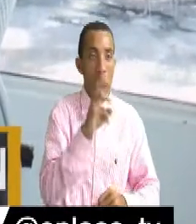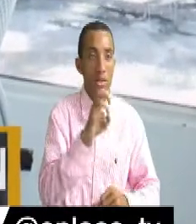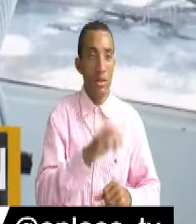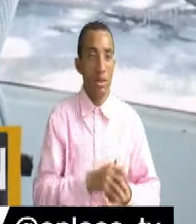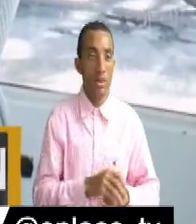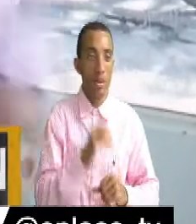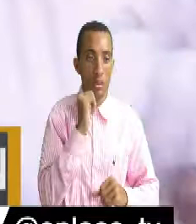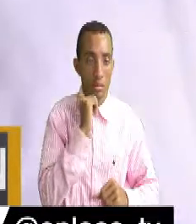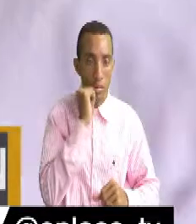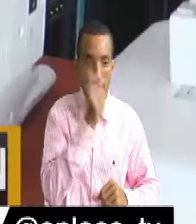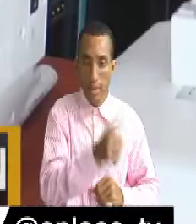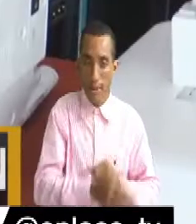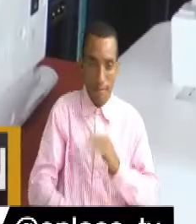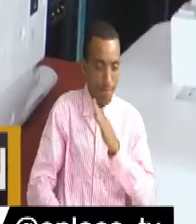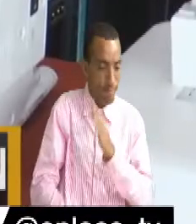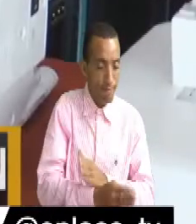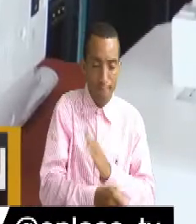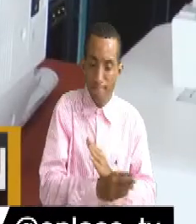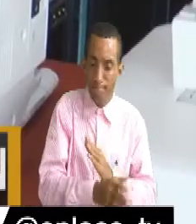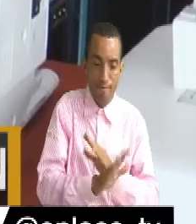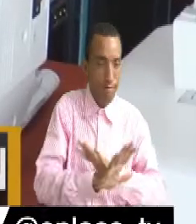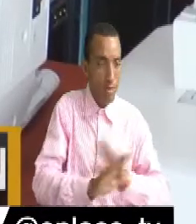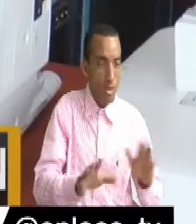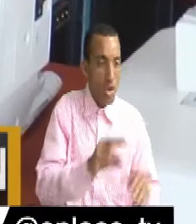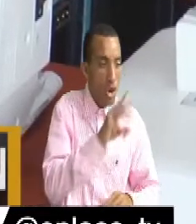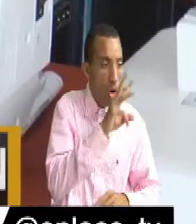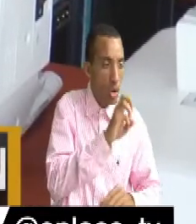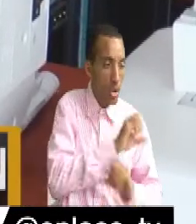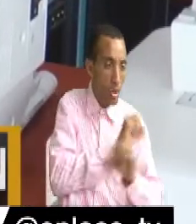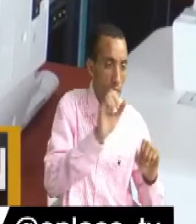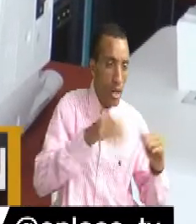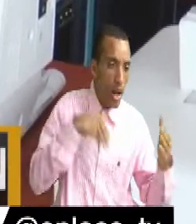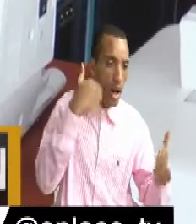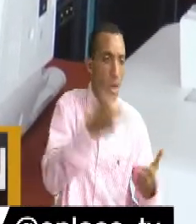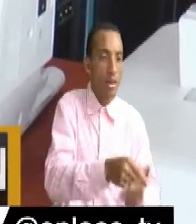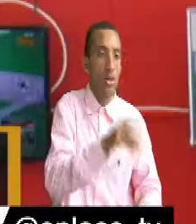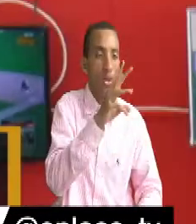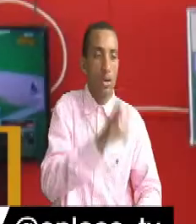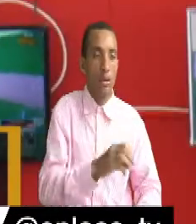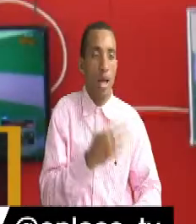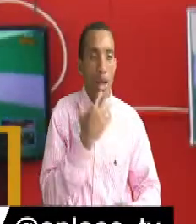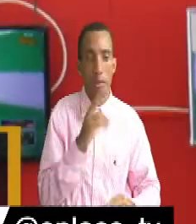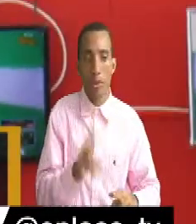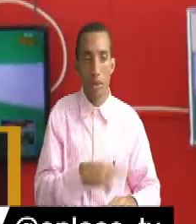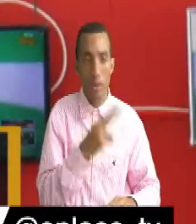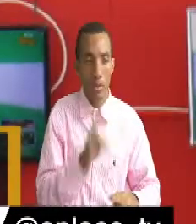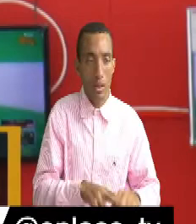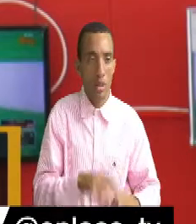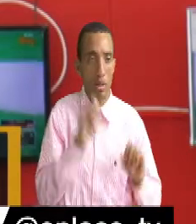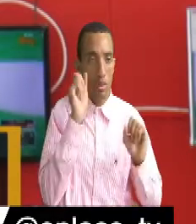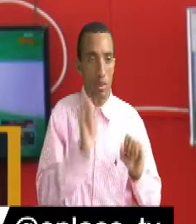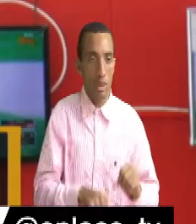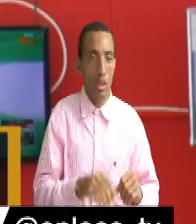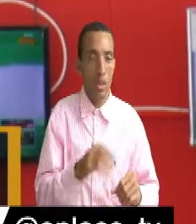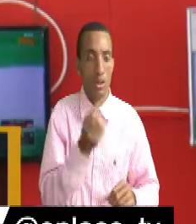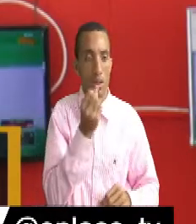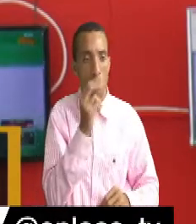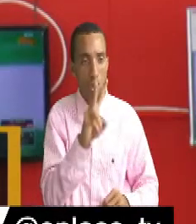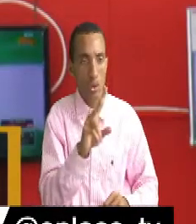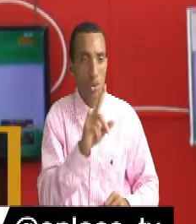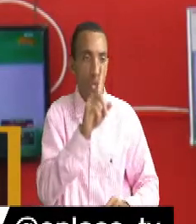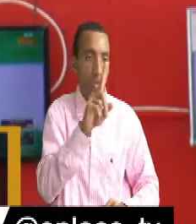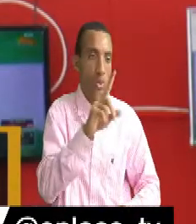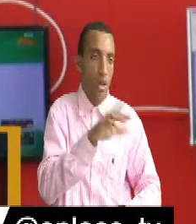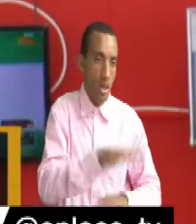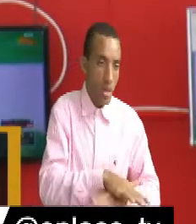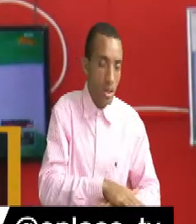trabajar en jornada continua. Eso quiere decir que las personas que en el transcurso de las horas normales no pueden llegar, pueden venir a las 12, a la 1, a las 7